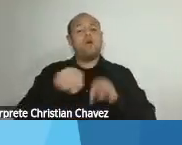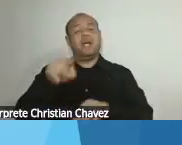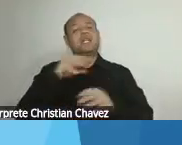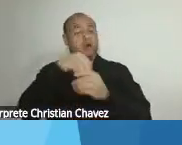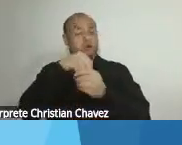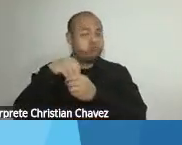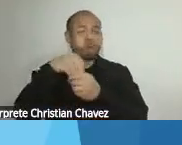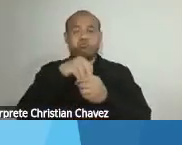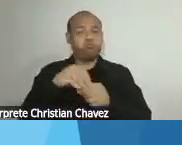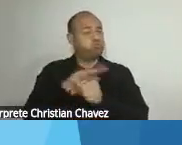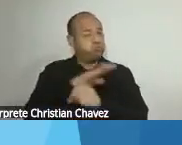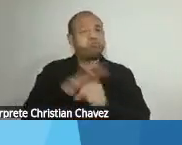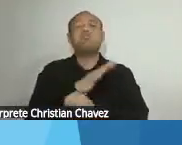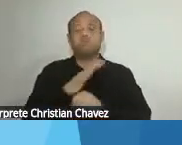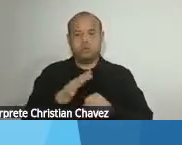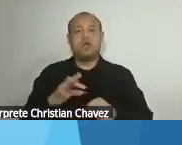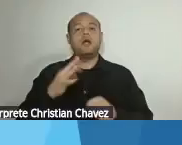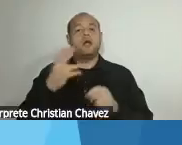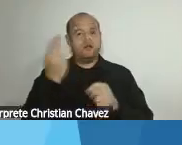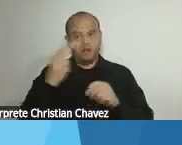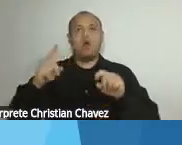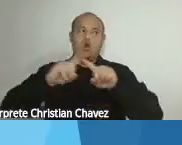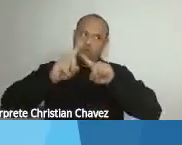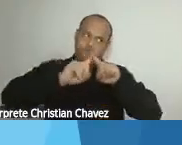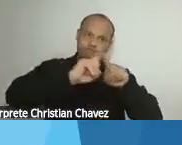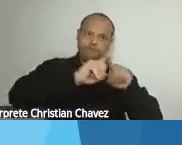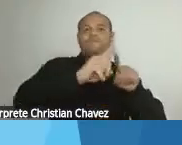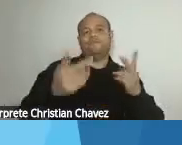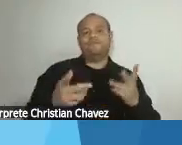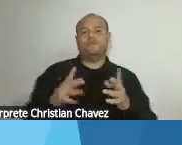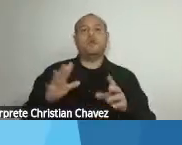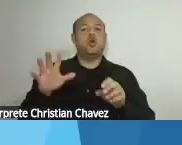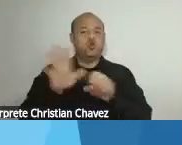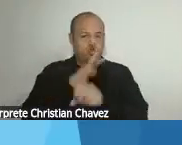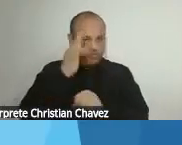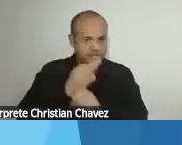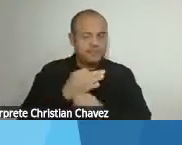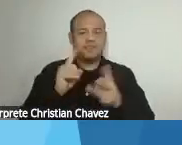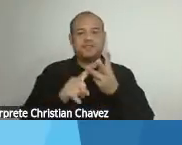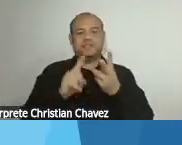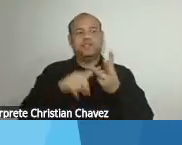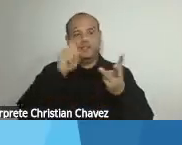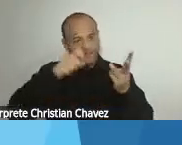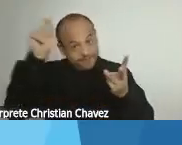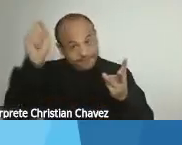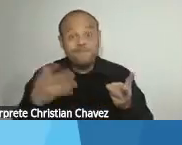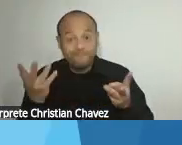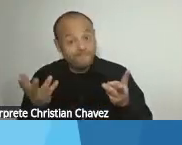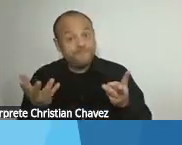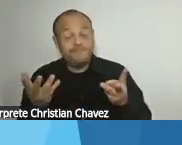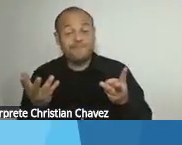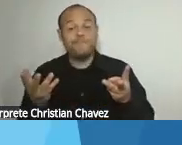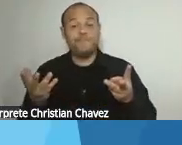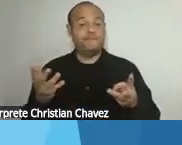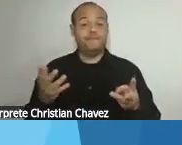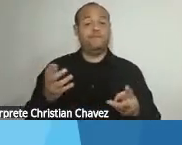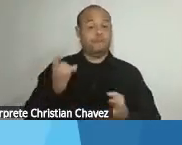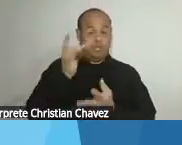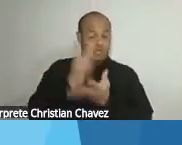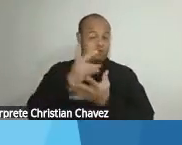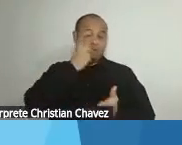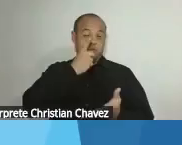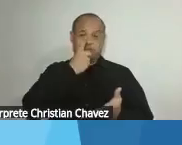variada, tiene que ser inocua, tiene que ser suficiente, tiene que ser adecuada, ¿sí? Entonces, en cuestión de una